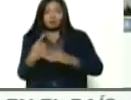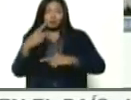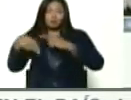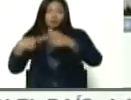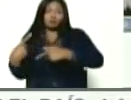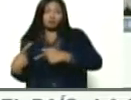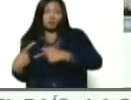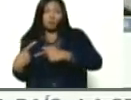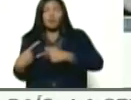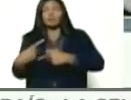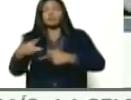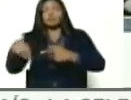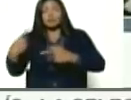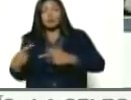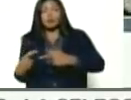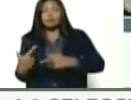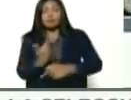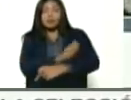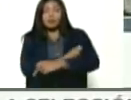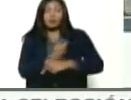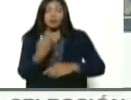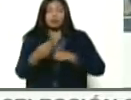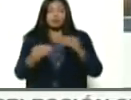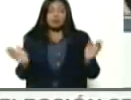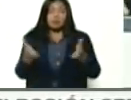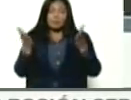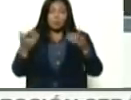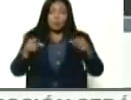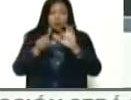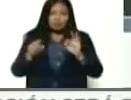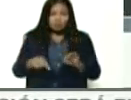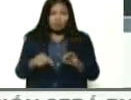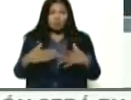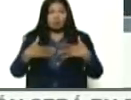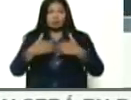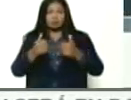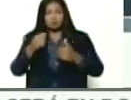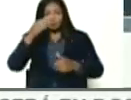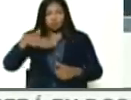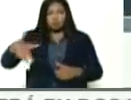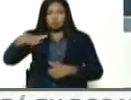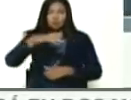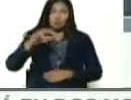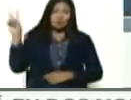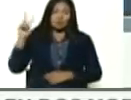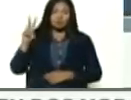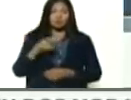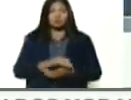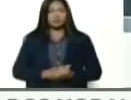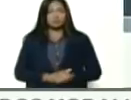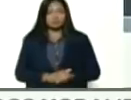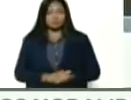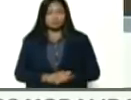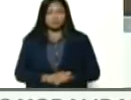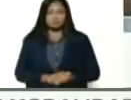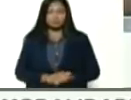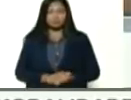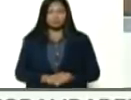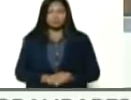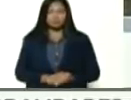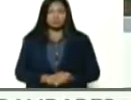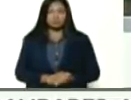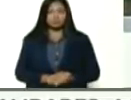llegada de vacuna y tener un gran impacto en la salud de la población venezolana le he pedido